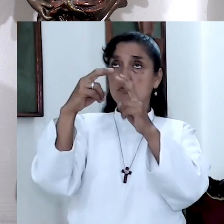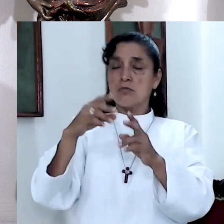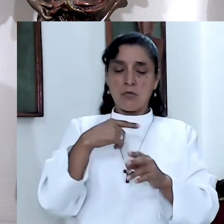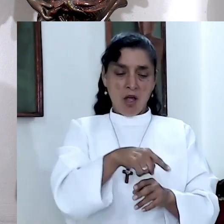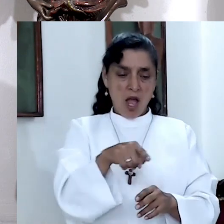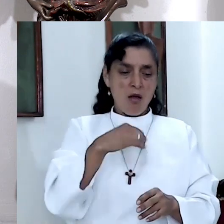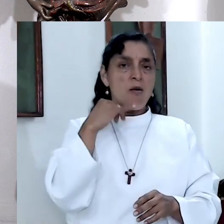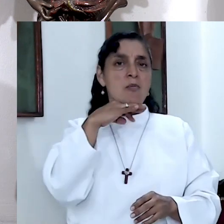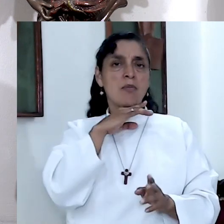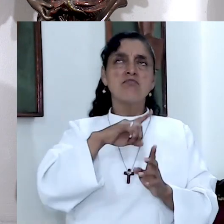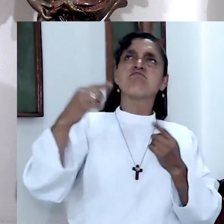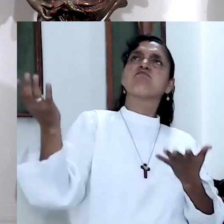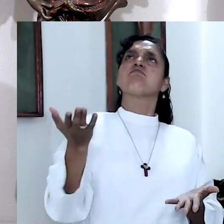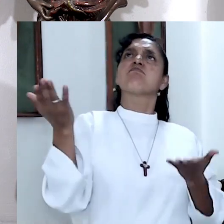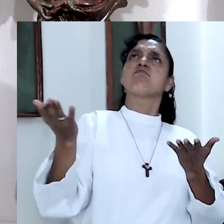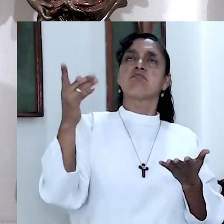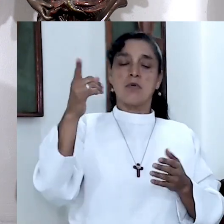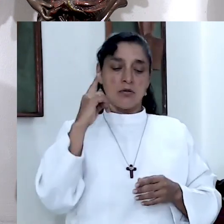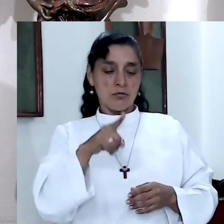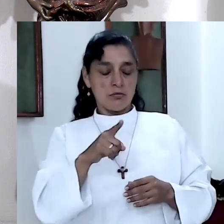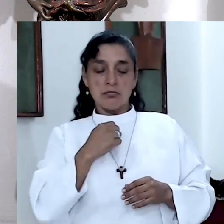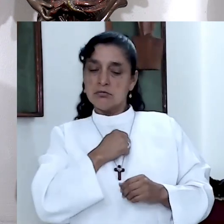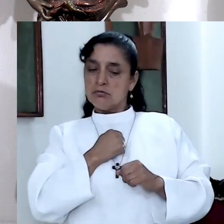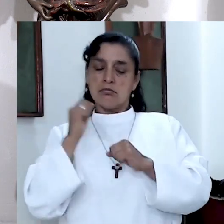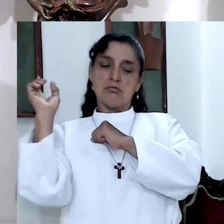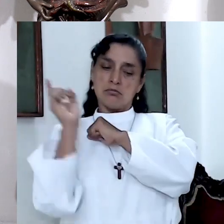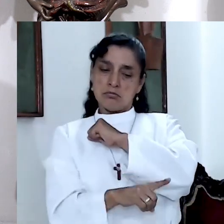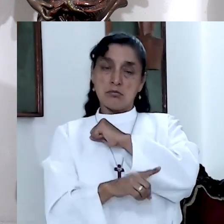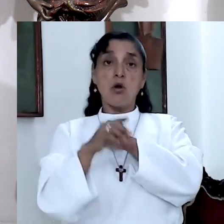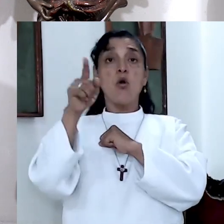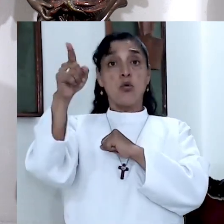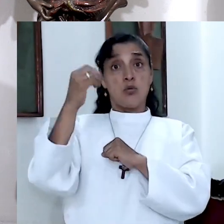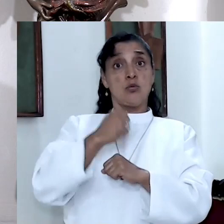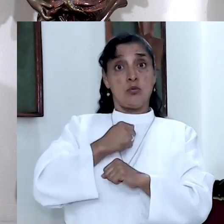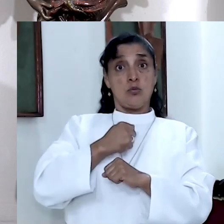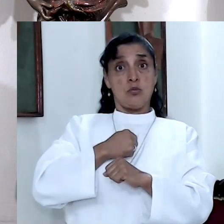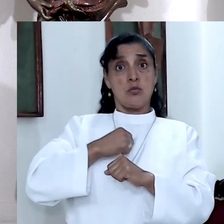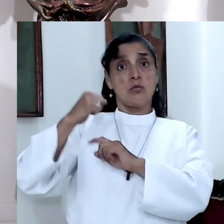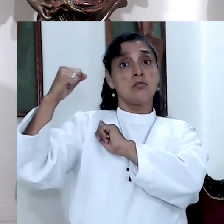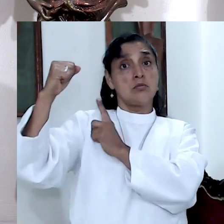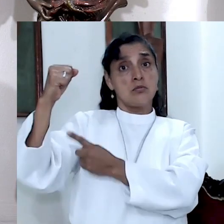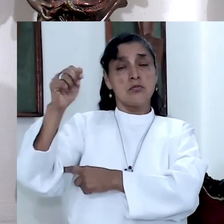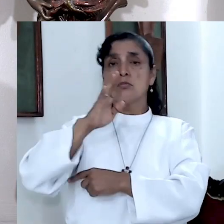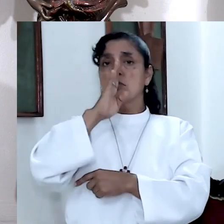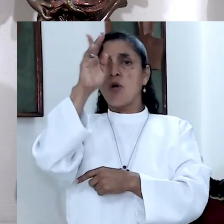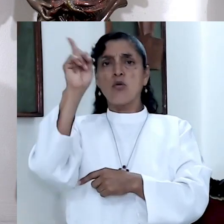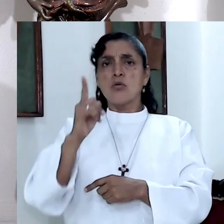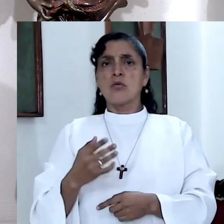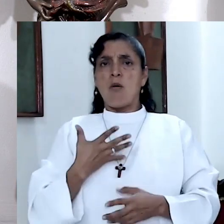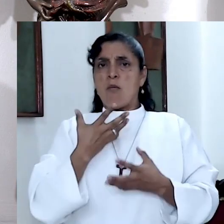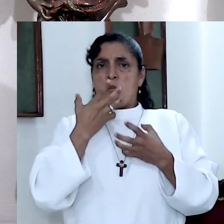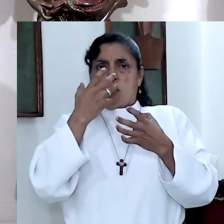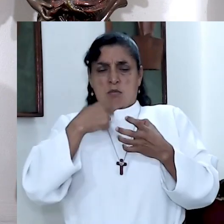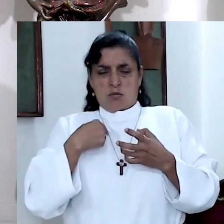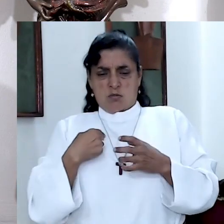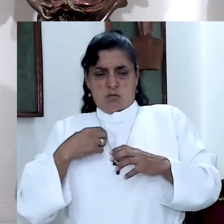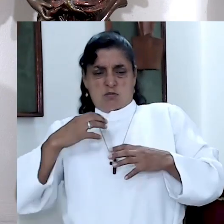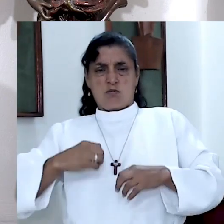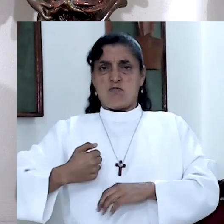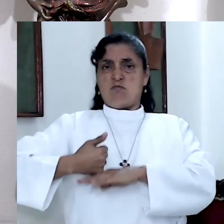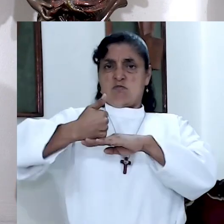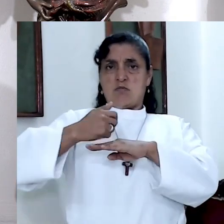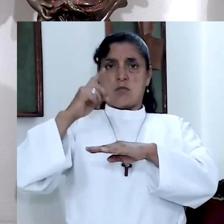desafían. Siendo tú el dueño de la fuerza, juzgas con misericordia y nos gobiernas con